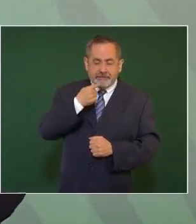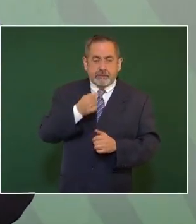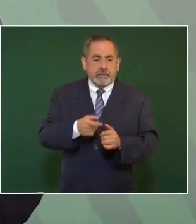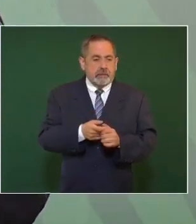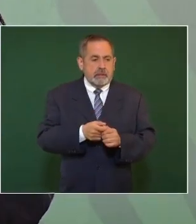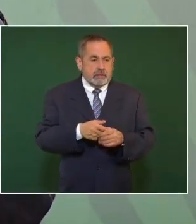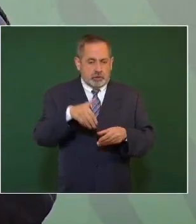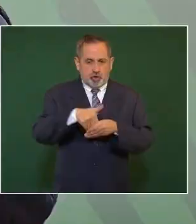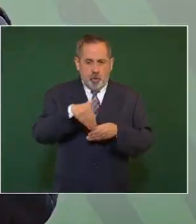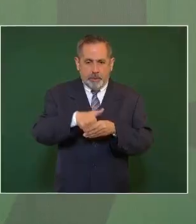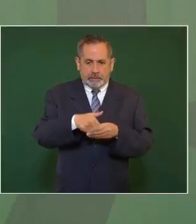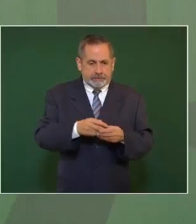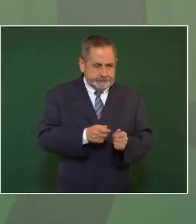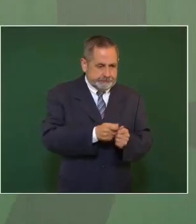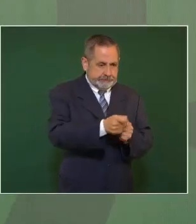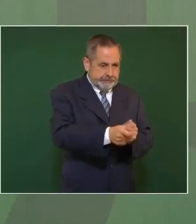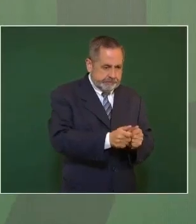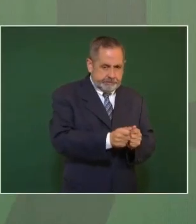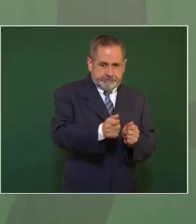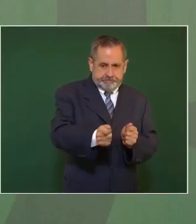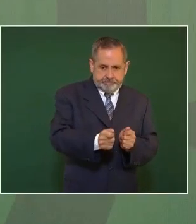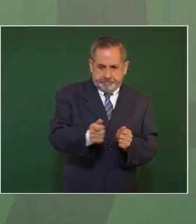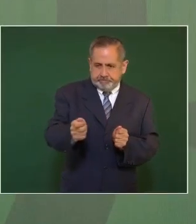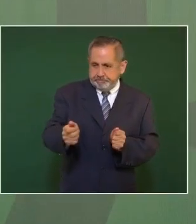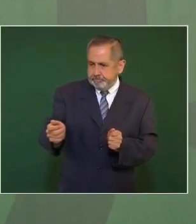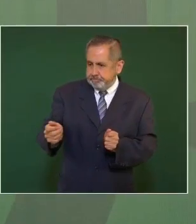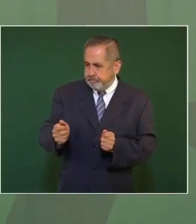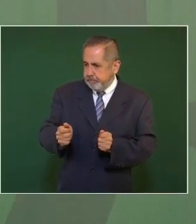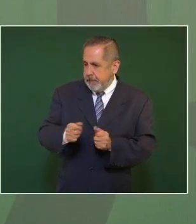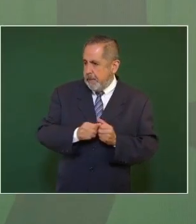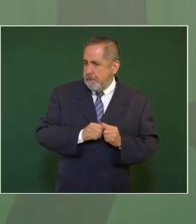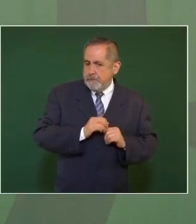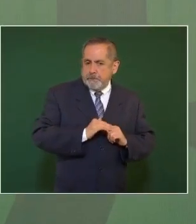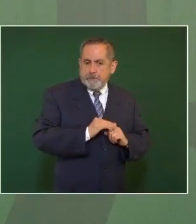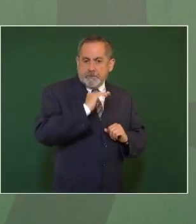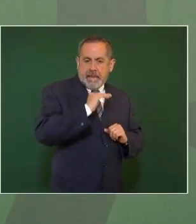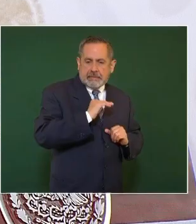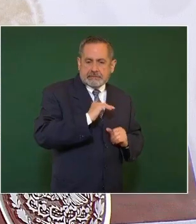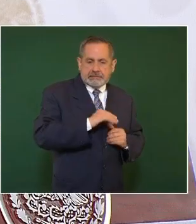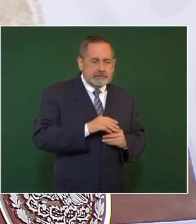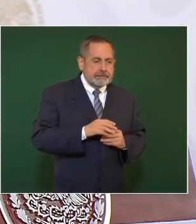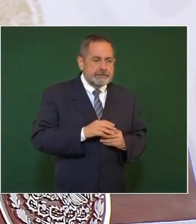y comparte le toca la mayor parte.